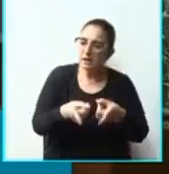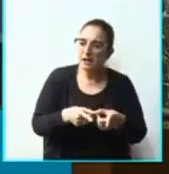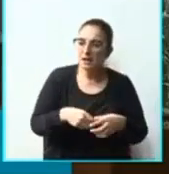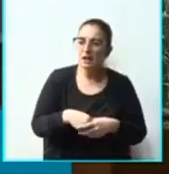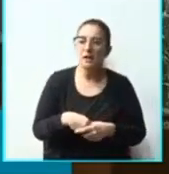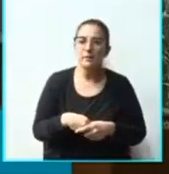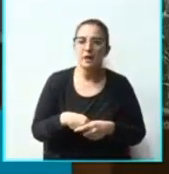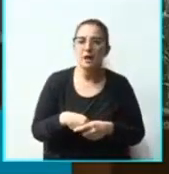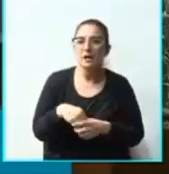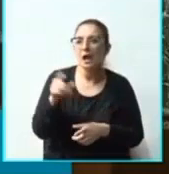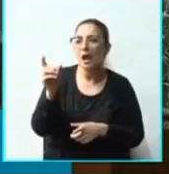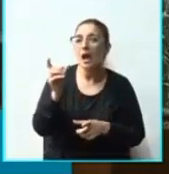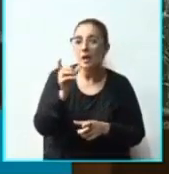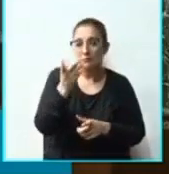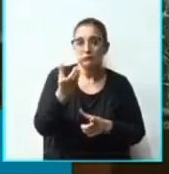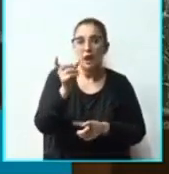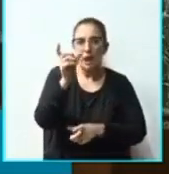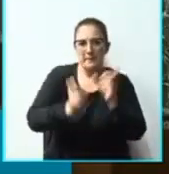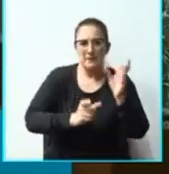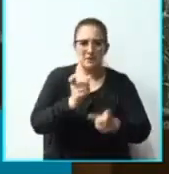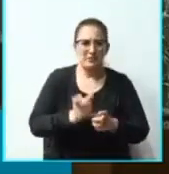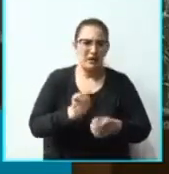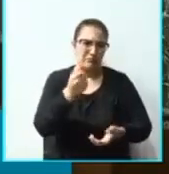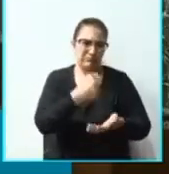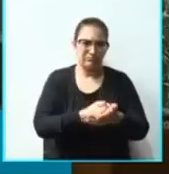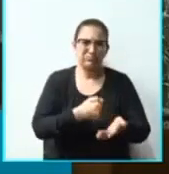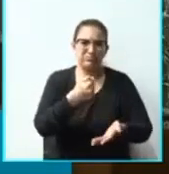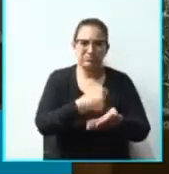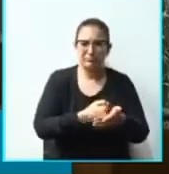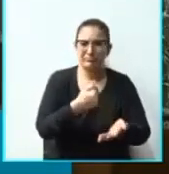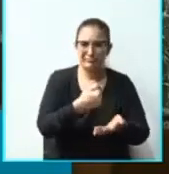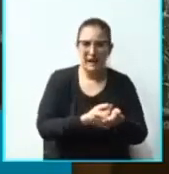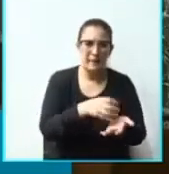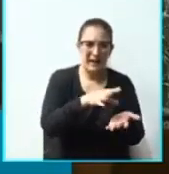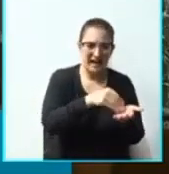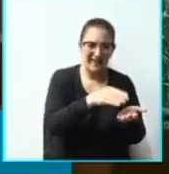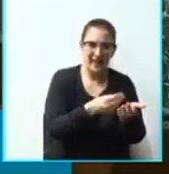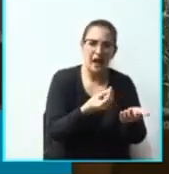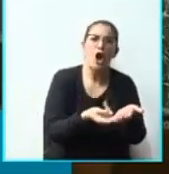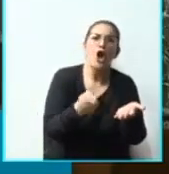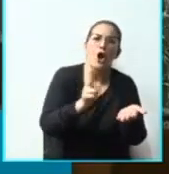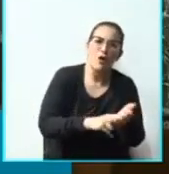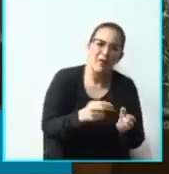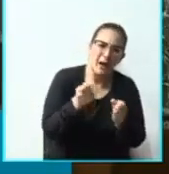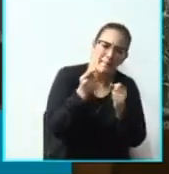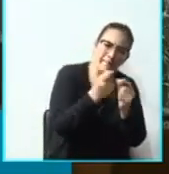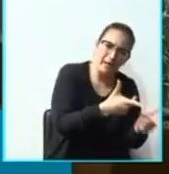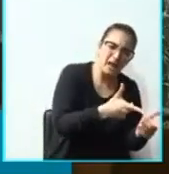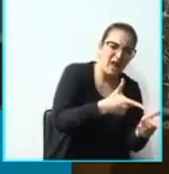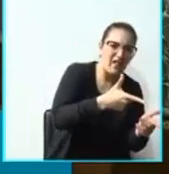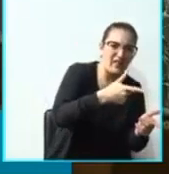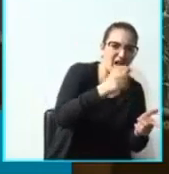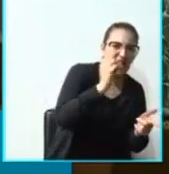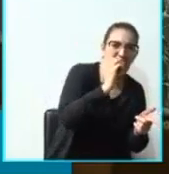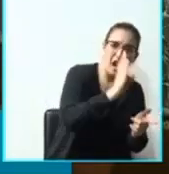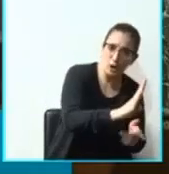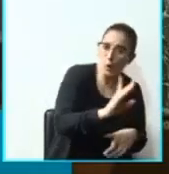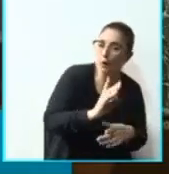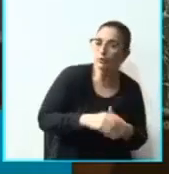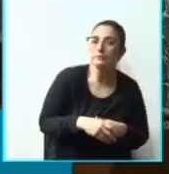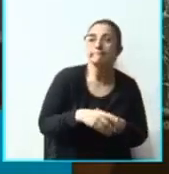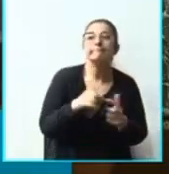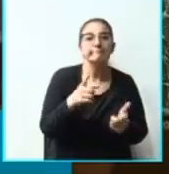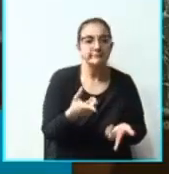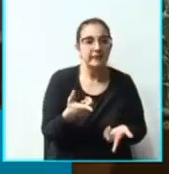estas personas que han luchado durante tanto tiempo por la vuelta a Boedo, por recuperar esas tierras, y que verdaderamente